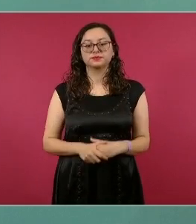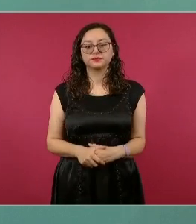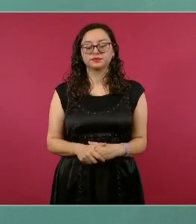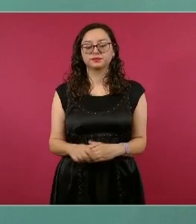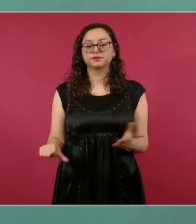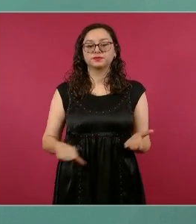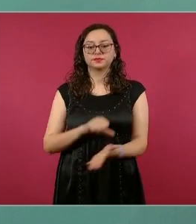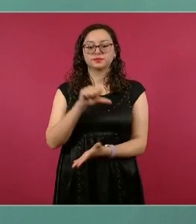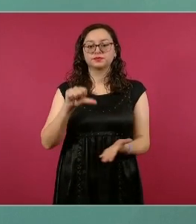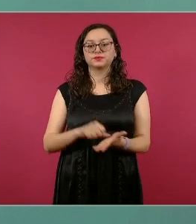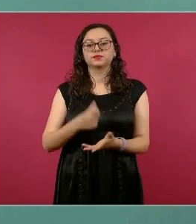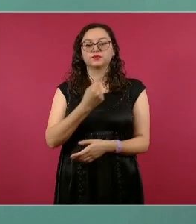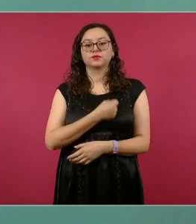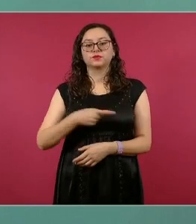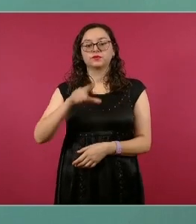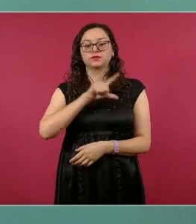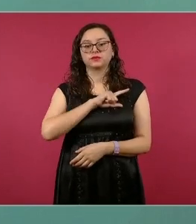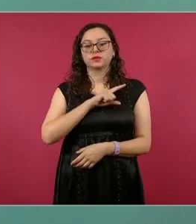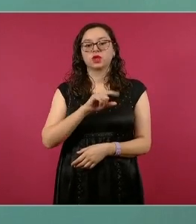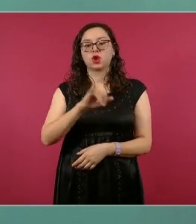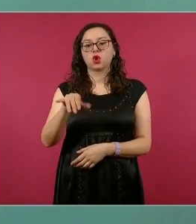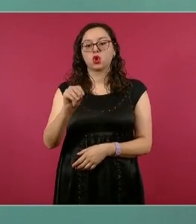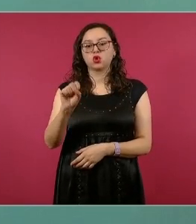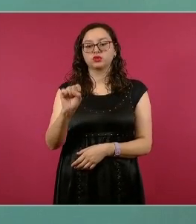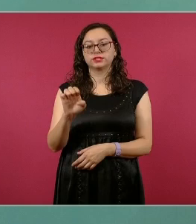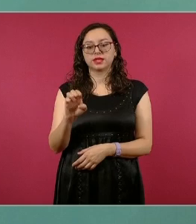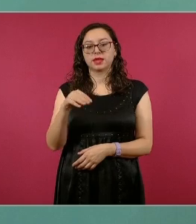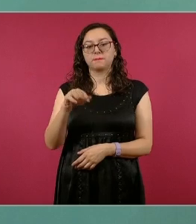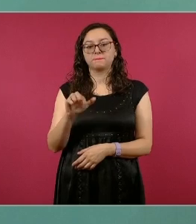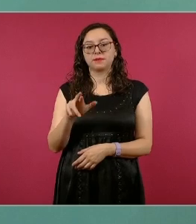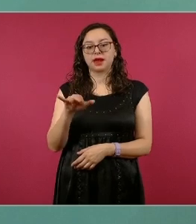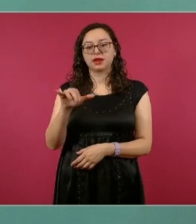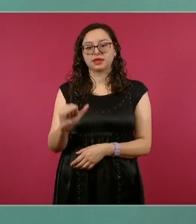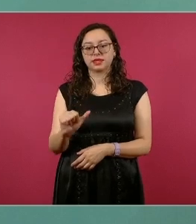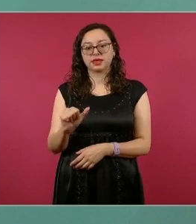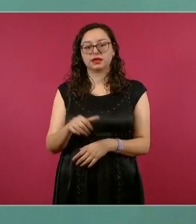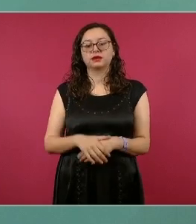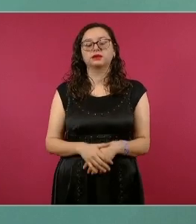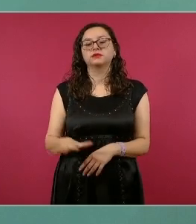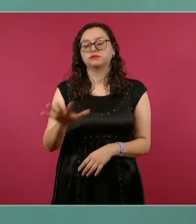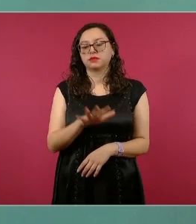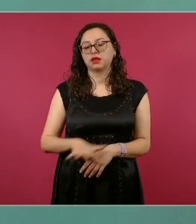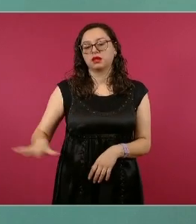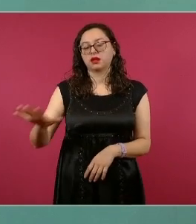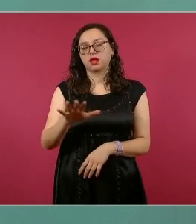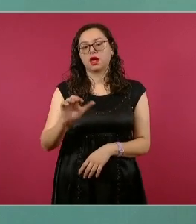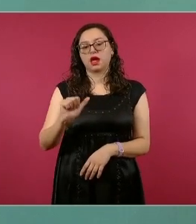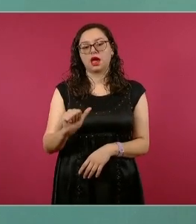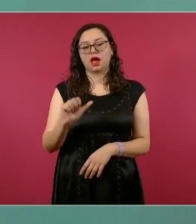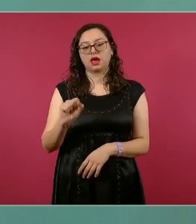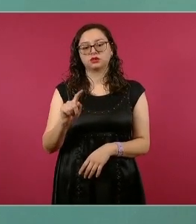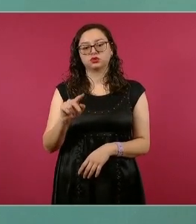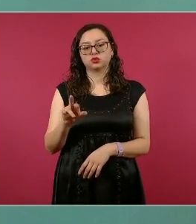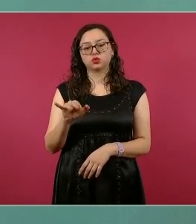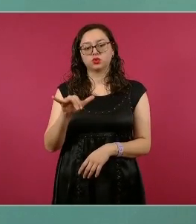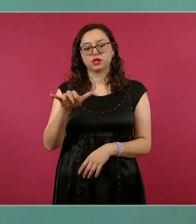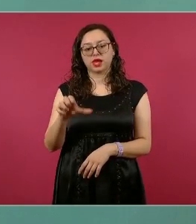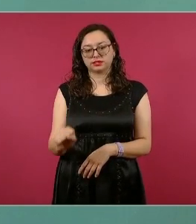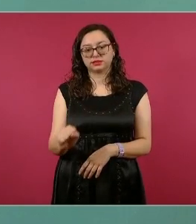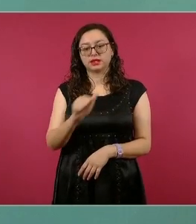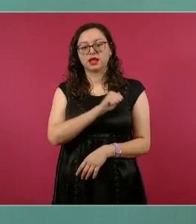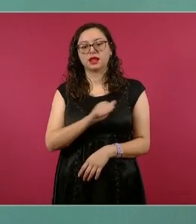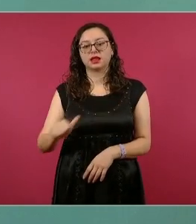Centro de Salud José María Rodríguez. Está ubicado en la colonia Asturias de la Alcaldía